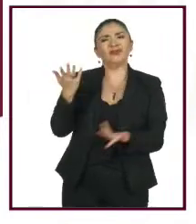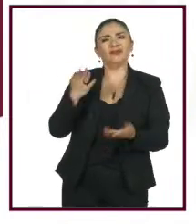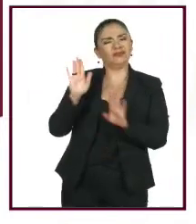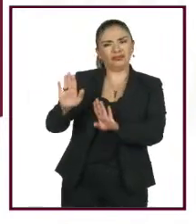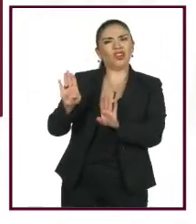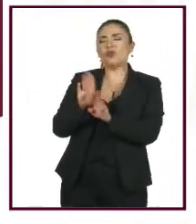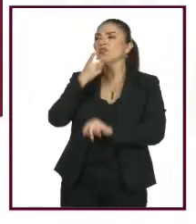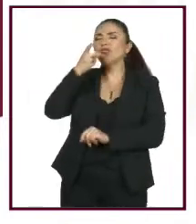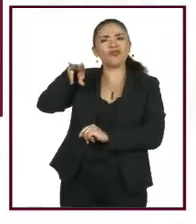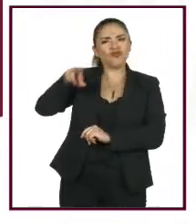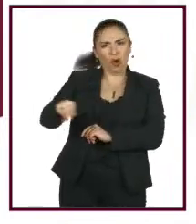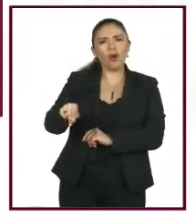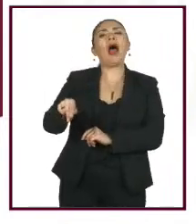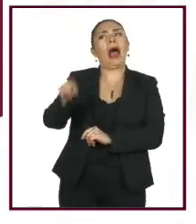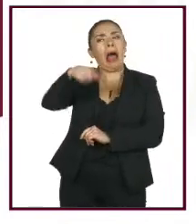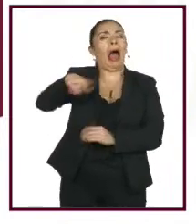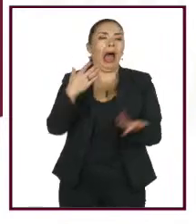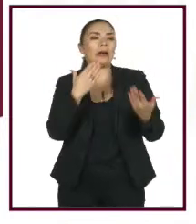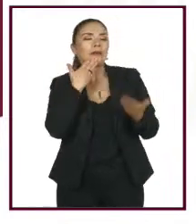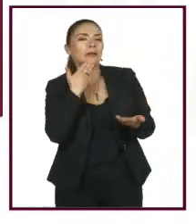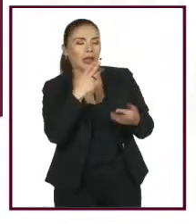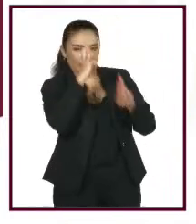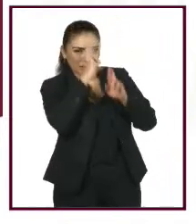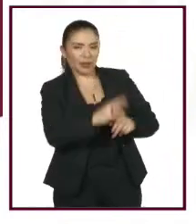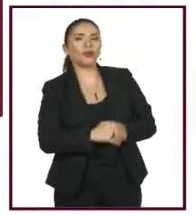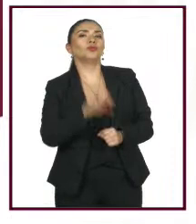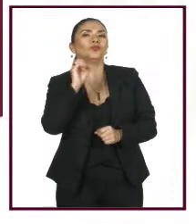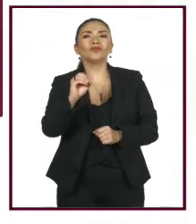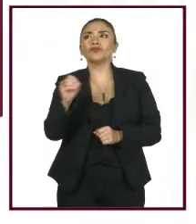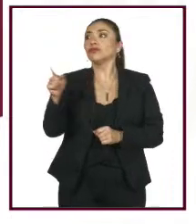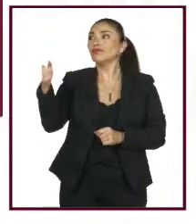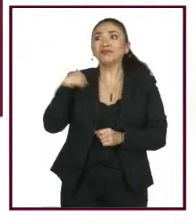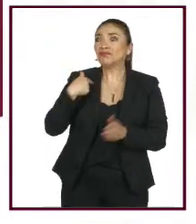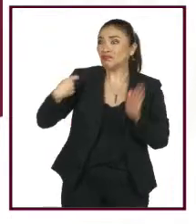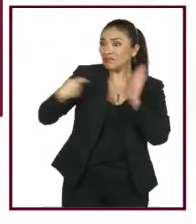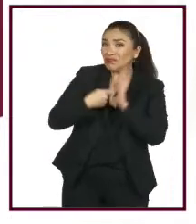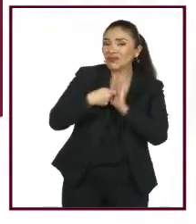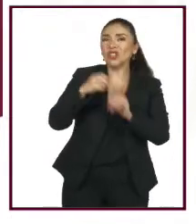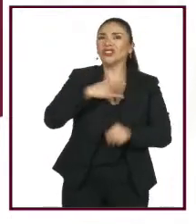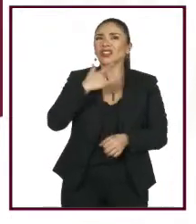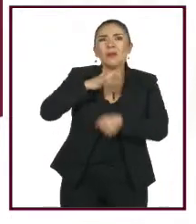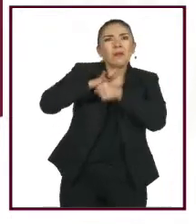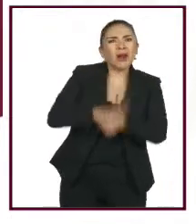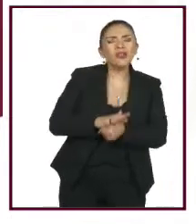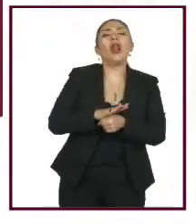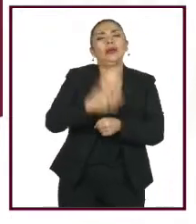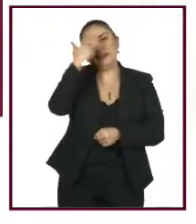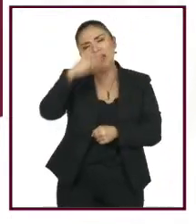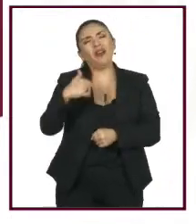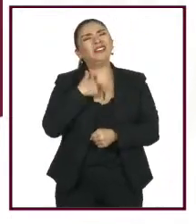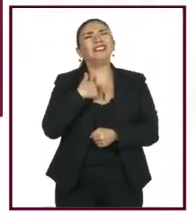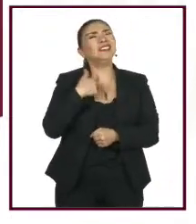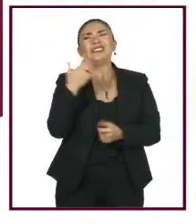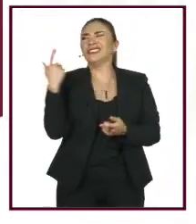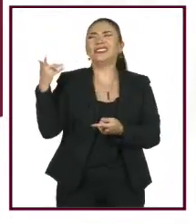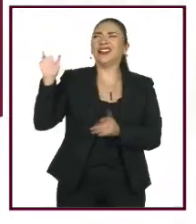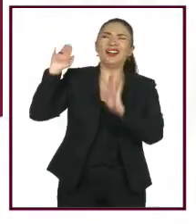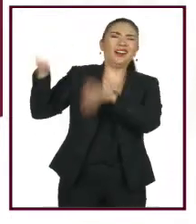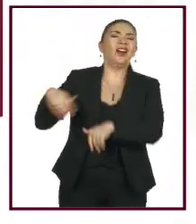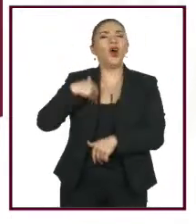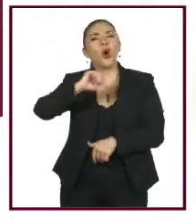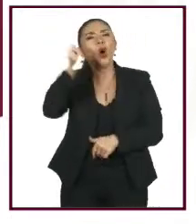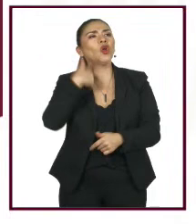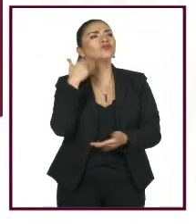decir no, saber cómo canalizar o a dónde acudir en caso de sentirse presionados o que alguien esté